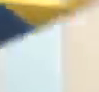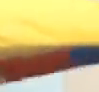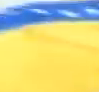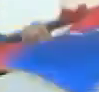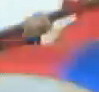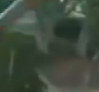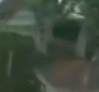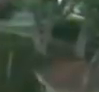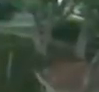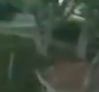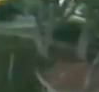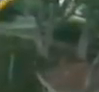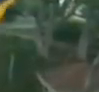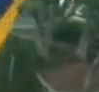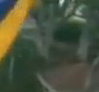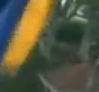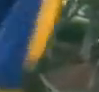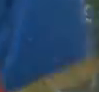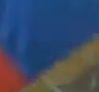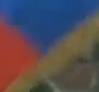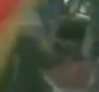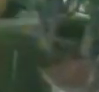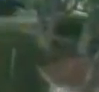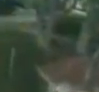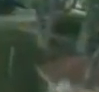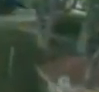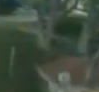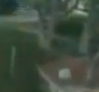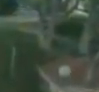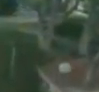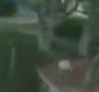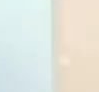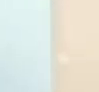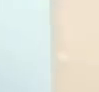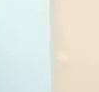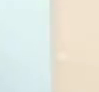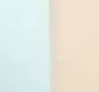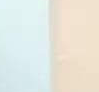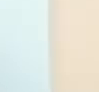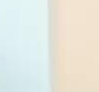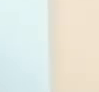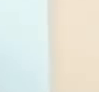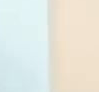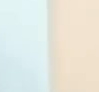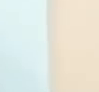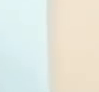victorioso! ¡Hasta la victoria siempre!